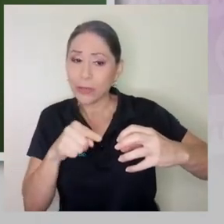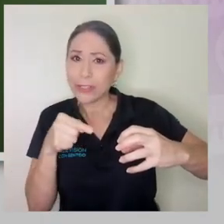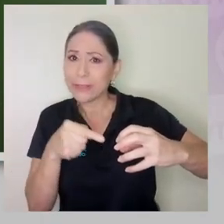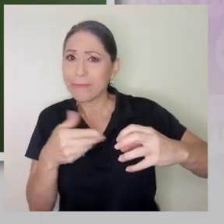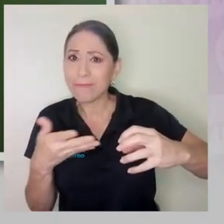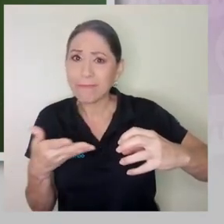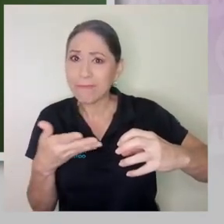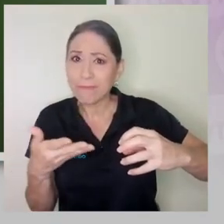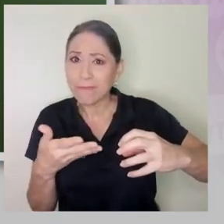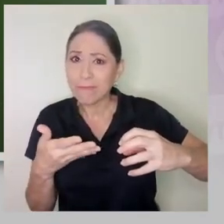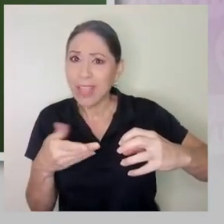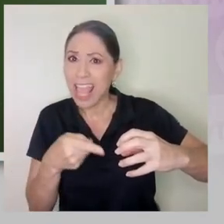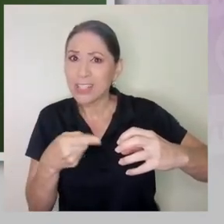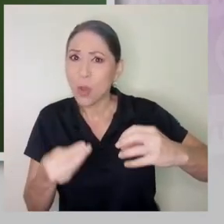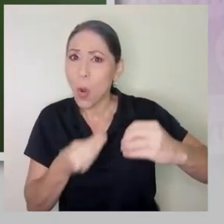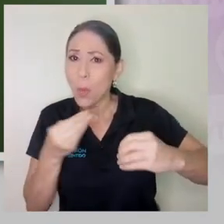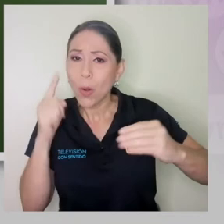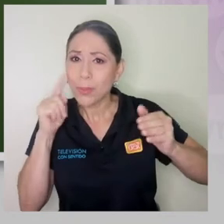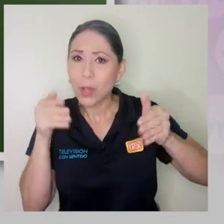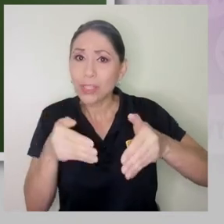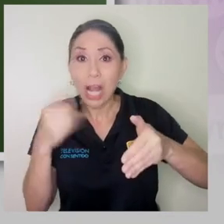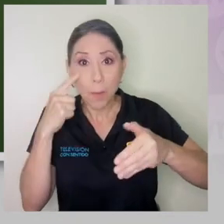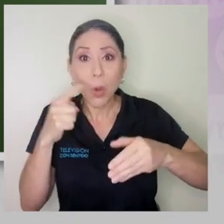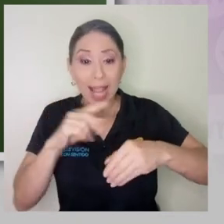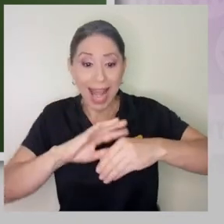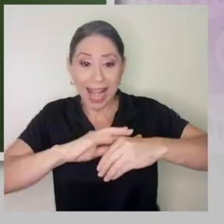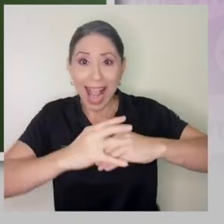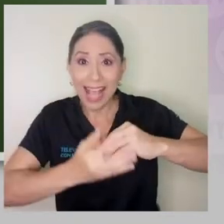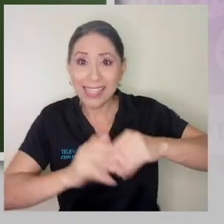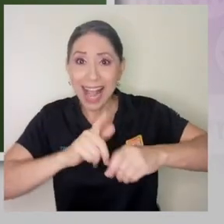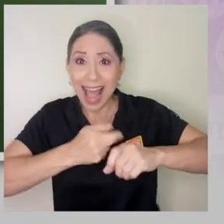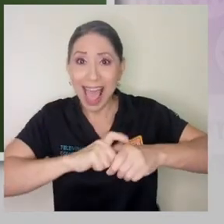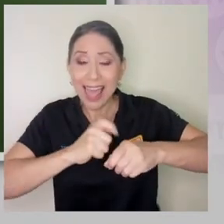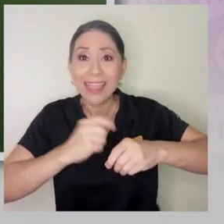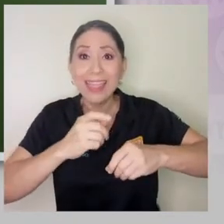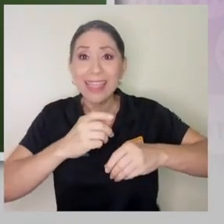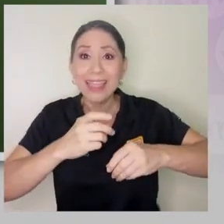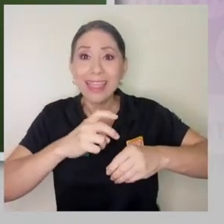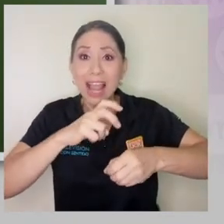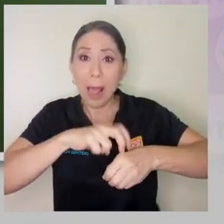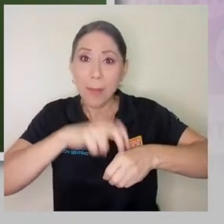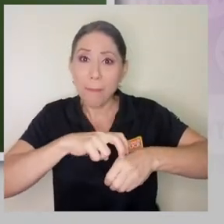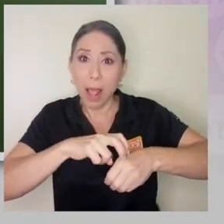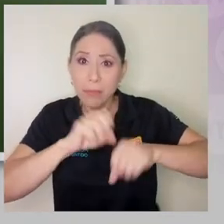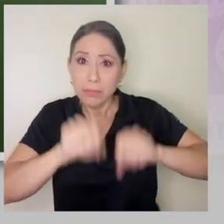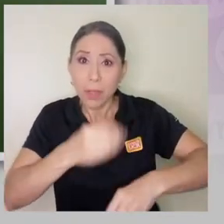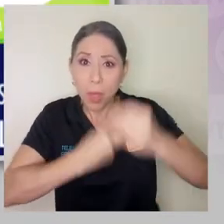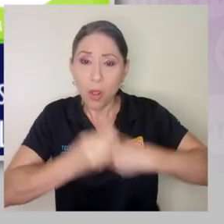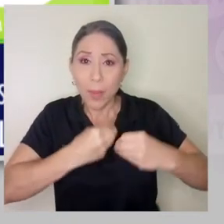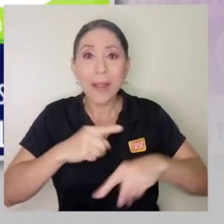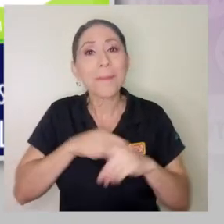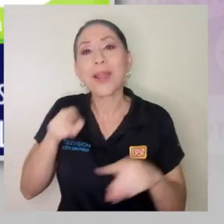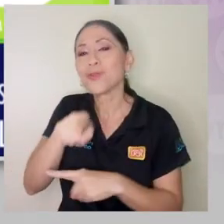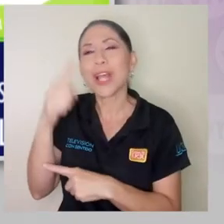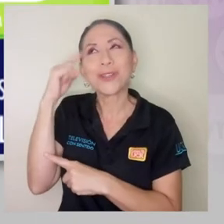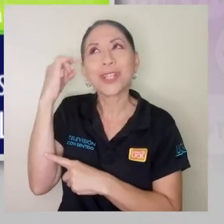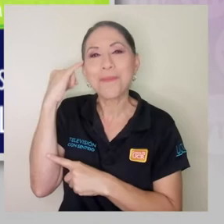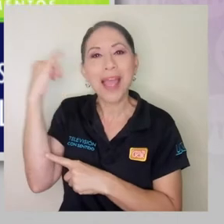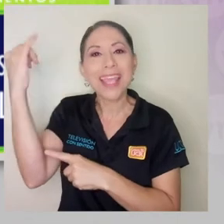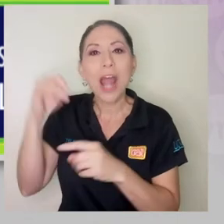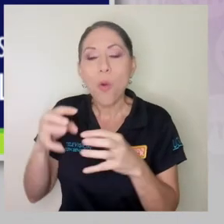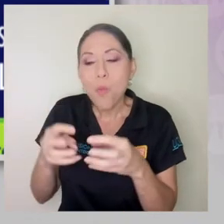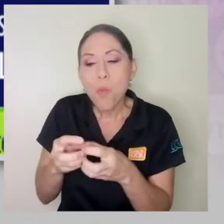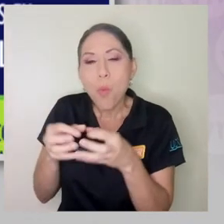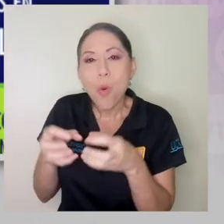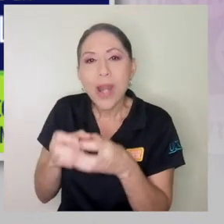es completamente comestible, ¿verdad? Pero, por ejemplo, usted no se imagina un puré de papa con cáscara. La guía de medición